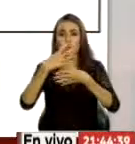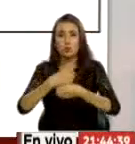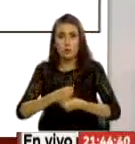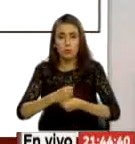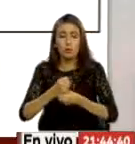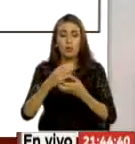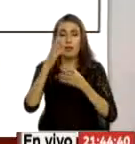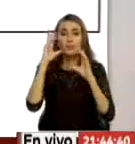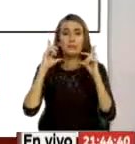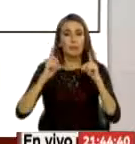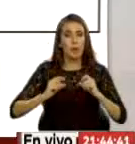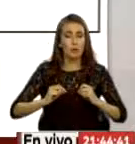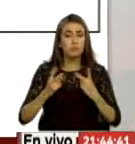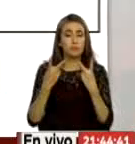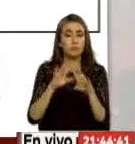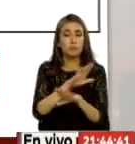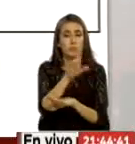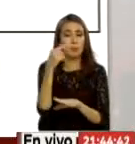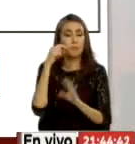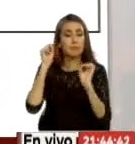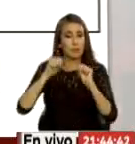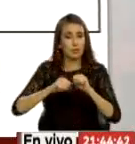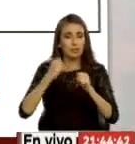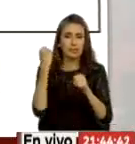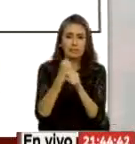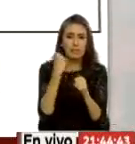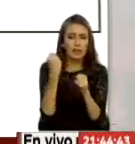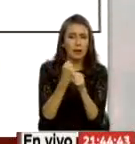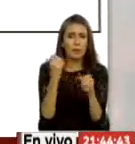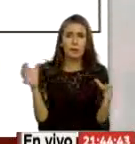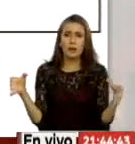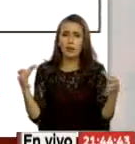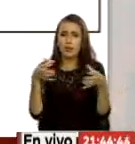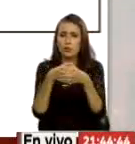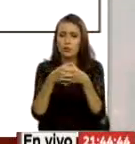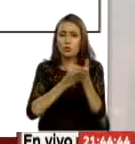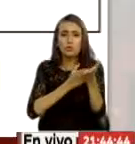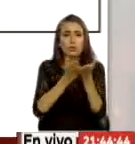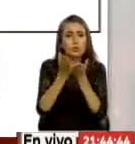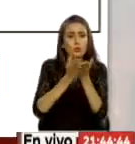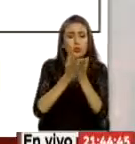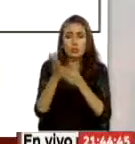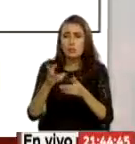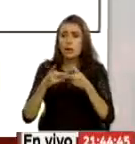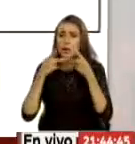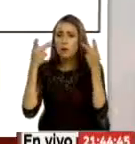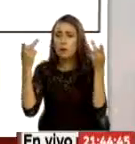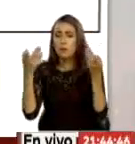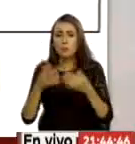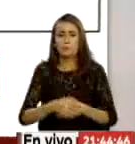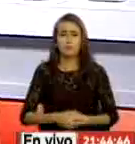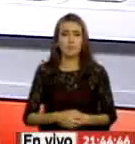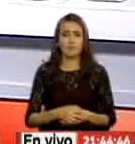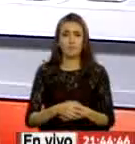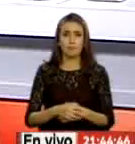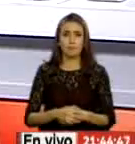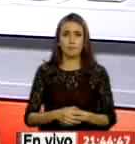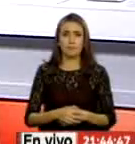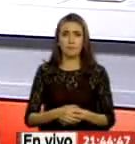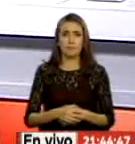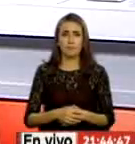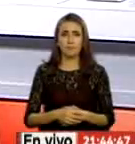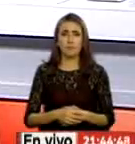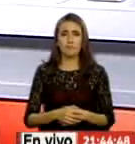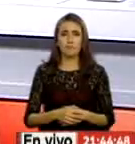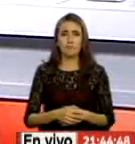generar salud. Y ahí tenemos que trabajar todos los servidores públicos que hemos sido electos en las urnas.